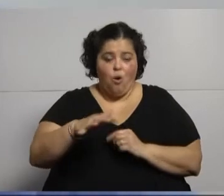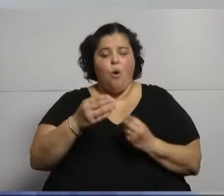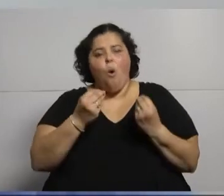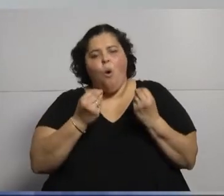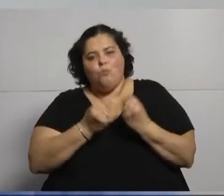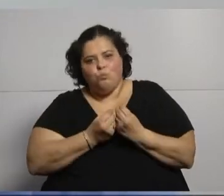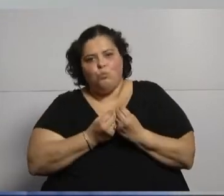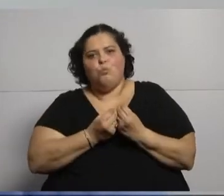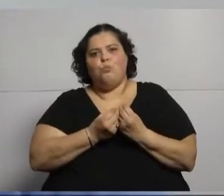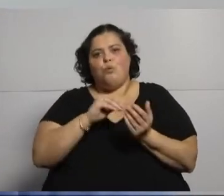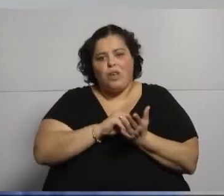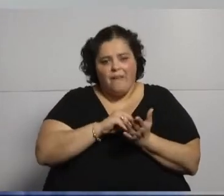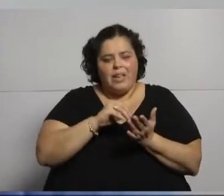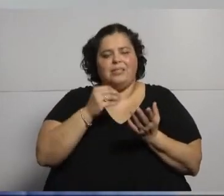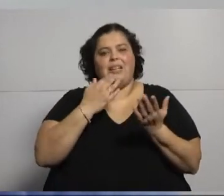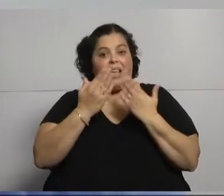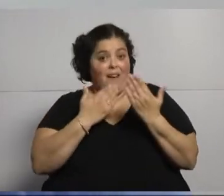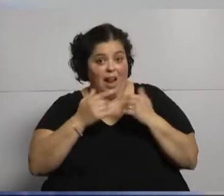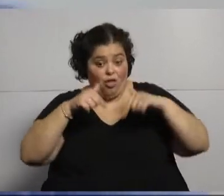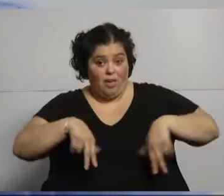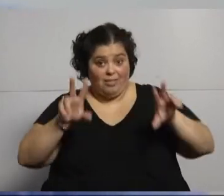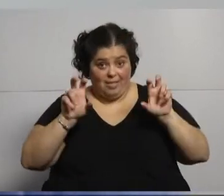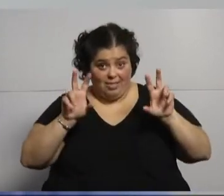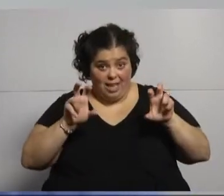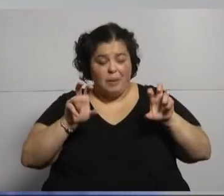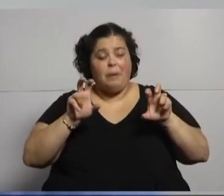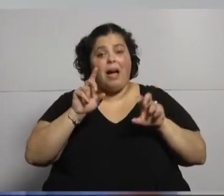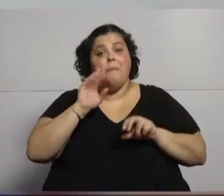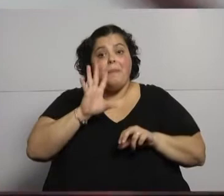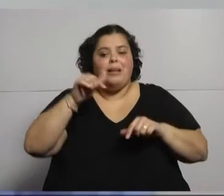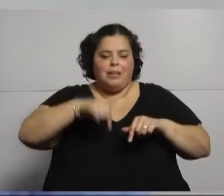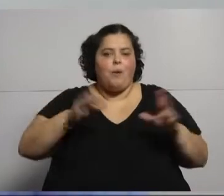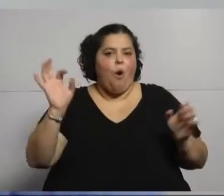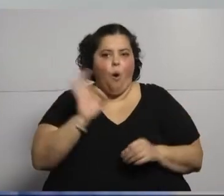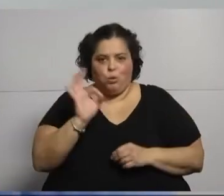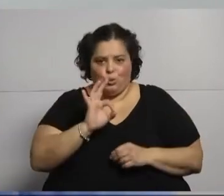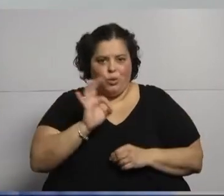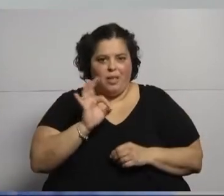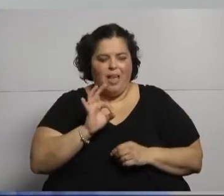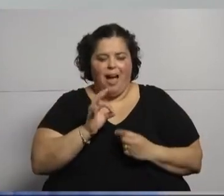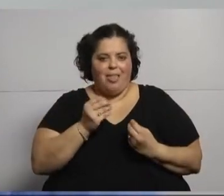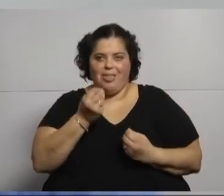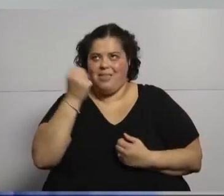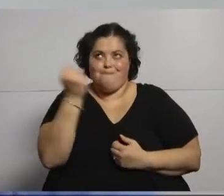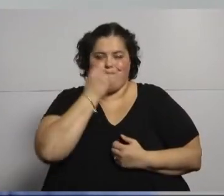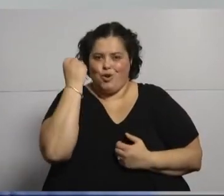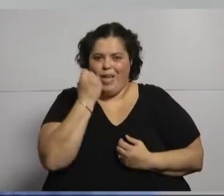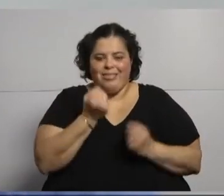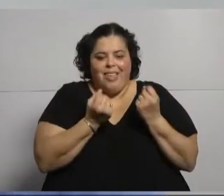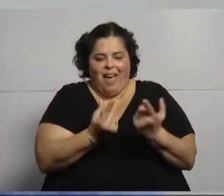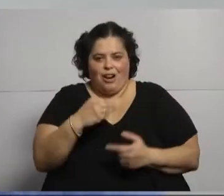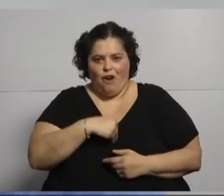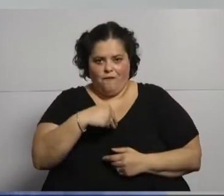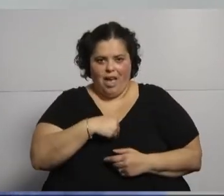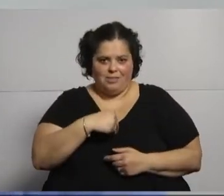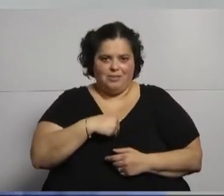tenido la oportunidad de conversar de este tema y yo creo que se volvió la oportunidad de oro para generar confianza con los ciudadanos a través de los